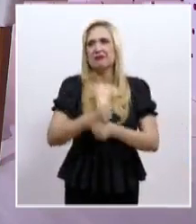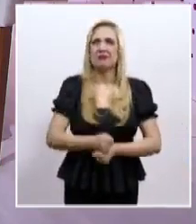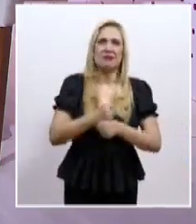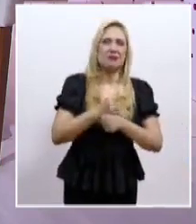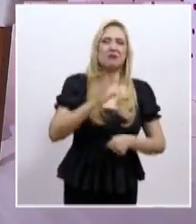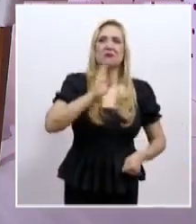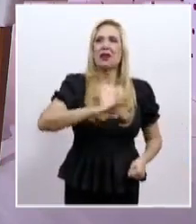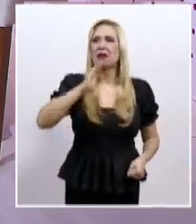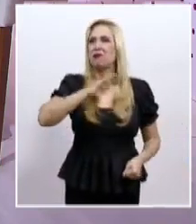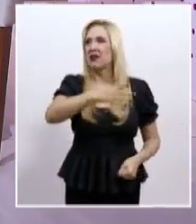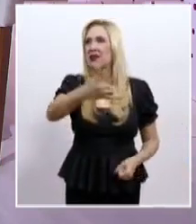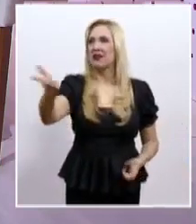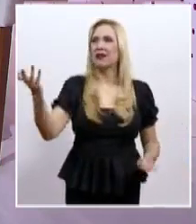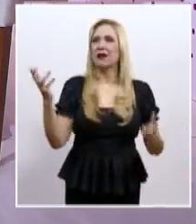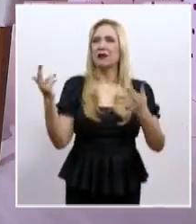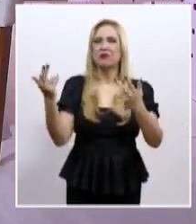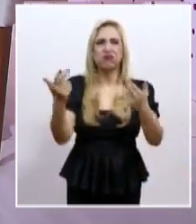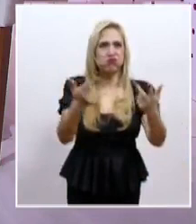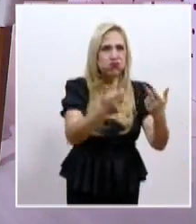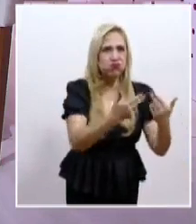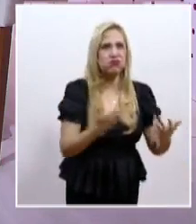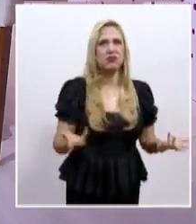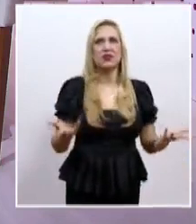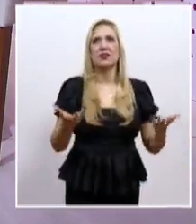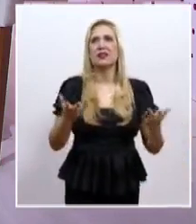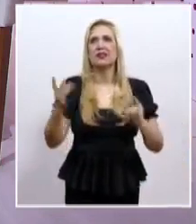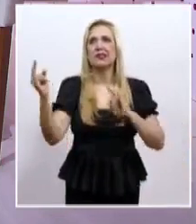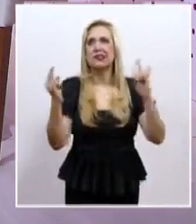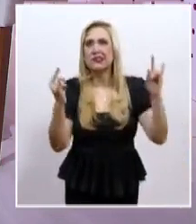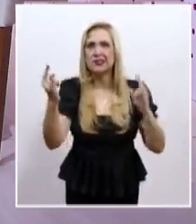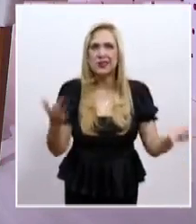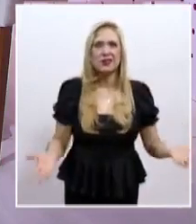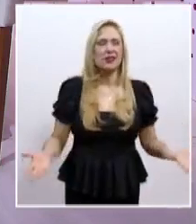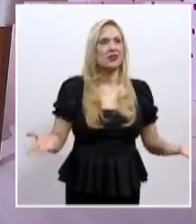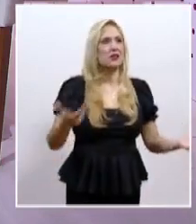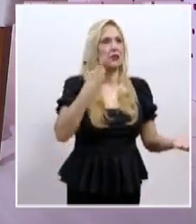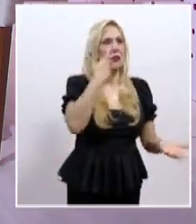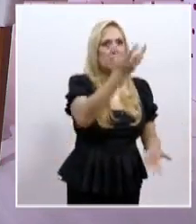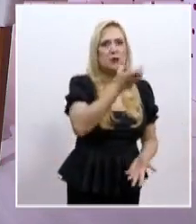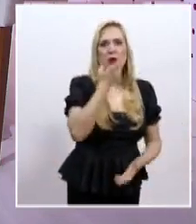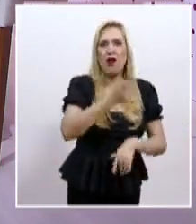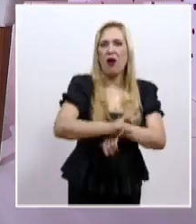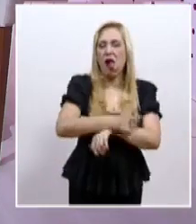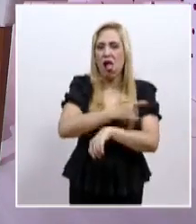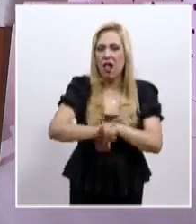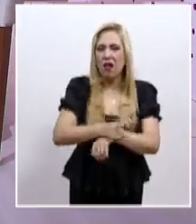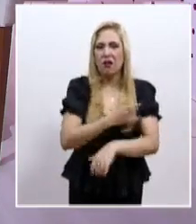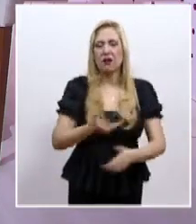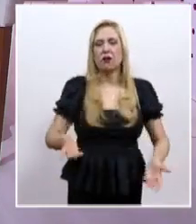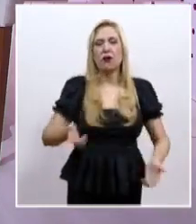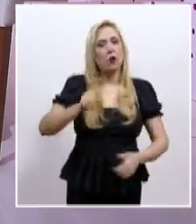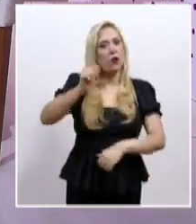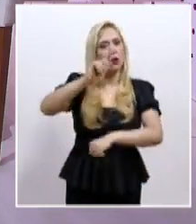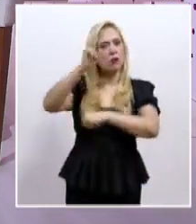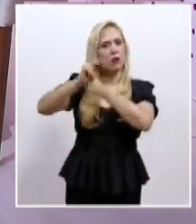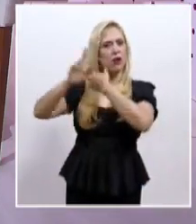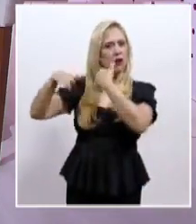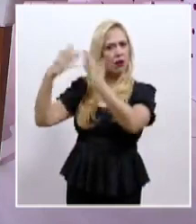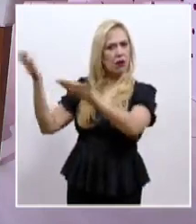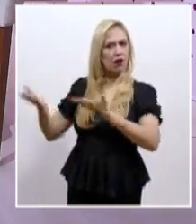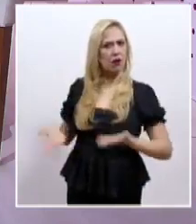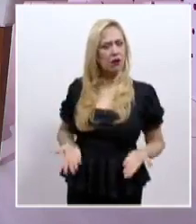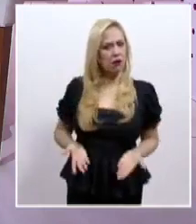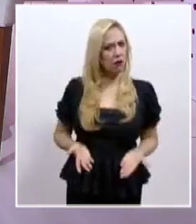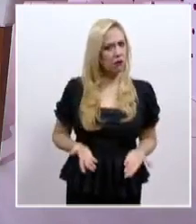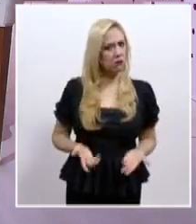entonces si uno no tiene un ingreso económico no puede suplir esa falta de servicios públicos que, como decías, en otros países con buenos